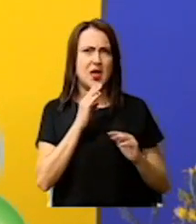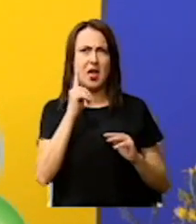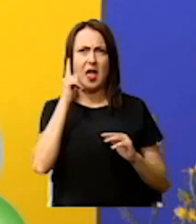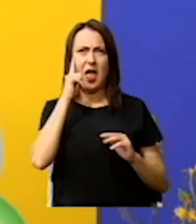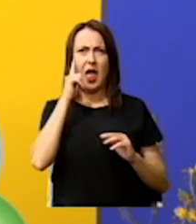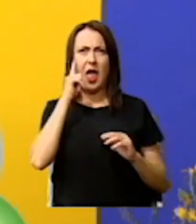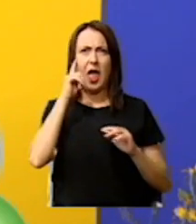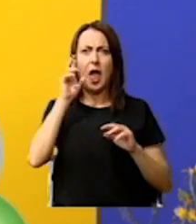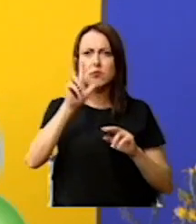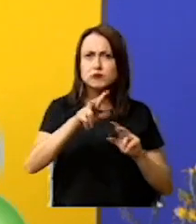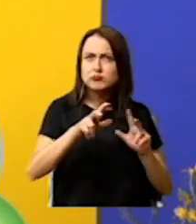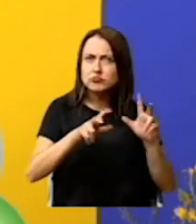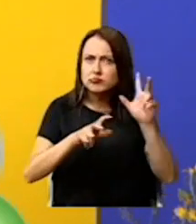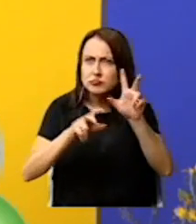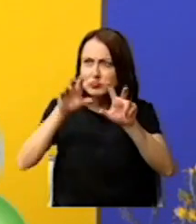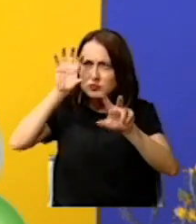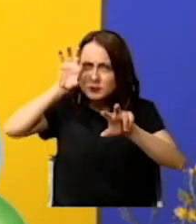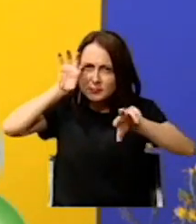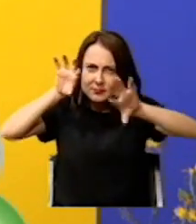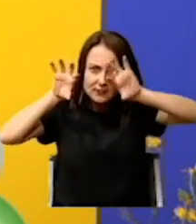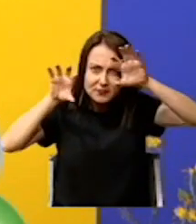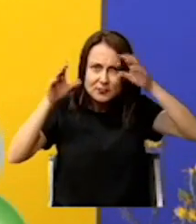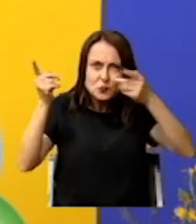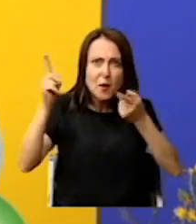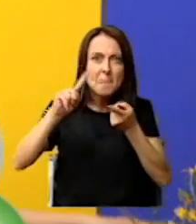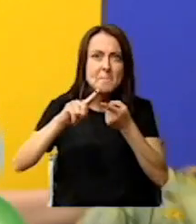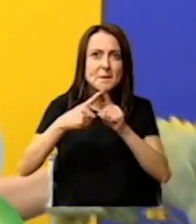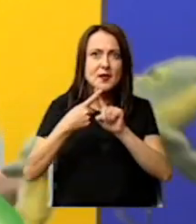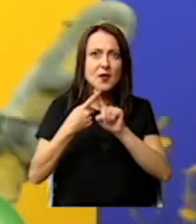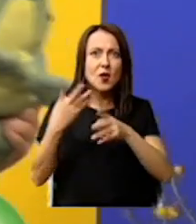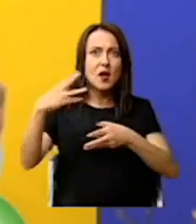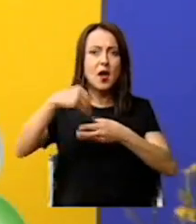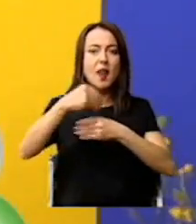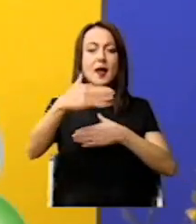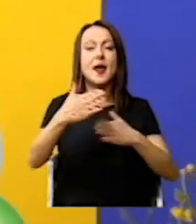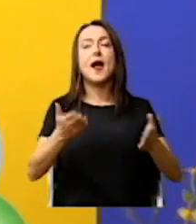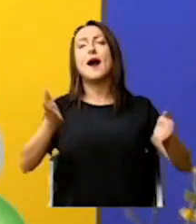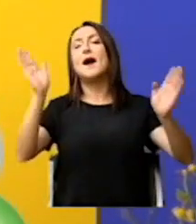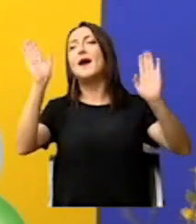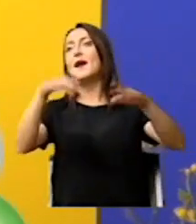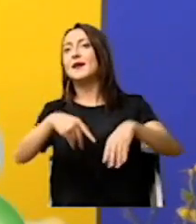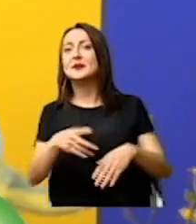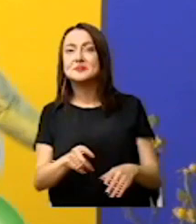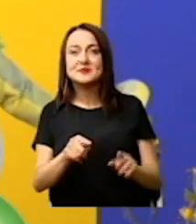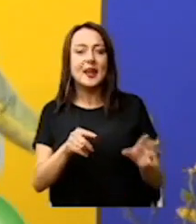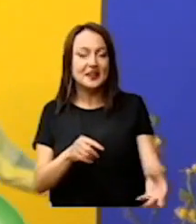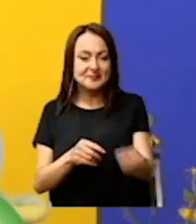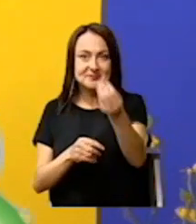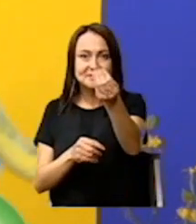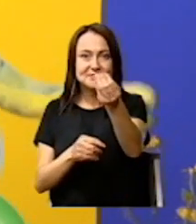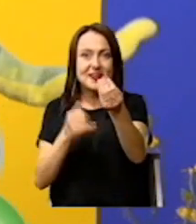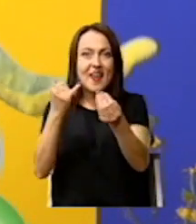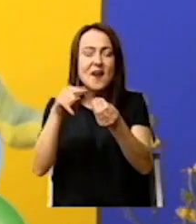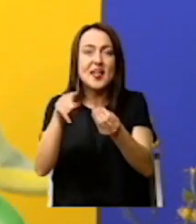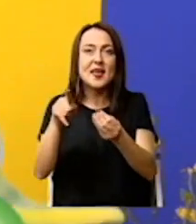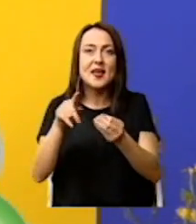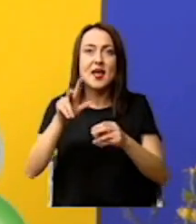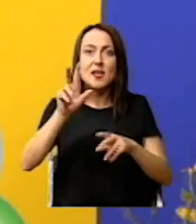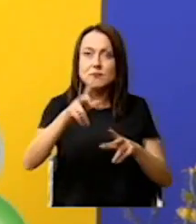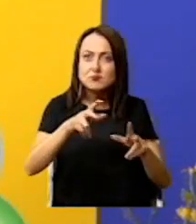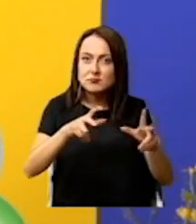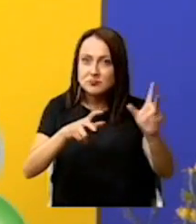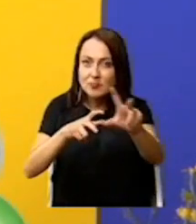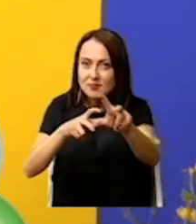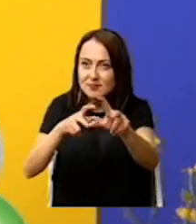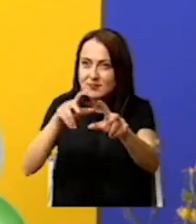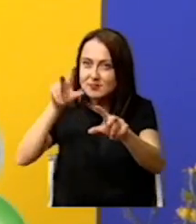tu amigo. Ay, bueno, vamos a ver, ¿será que se quedó aquí en la caja? Ay, Camaleón, está aquí. El Camaleón nos vino también